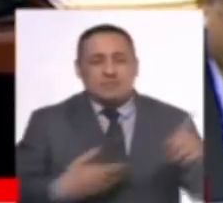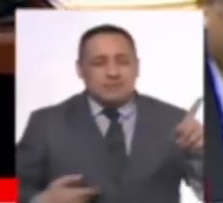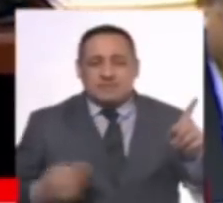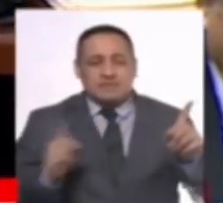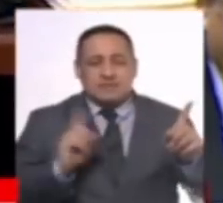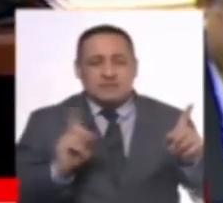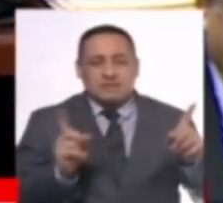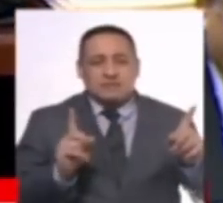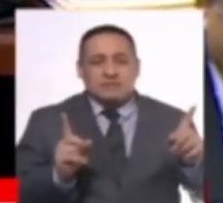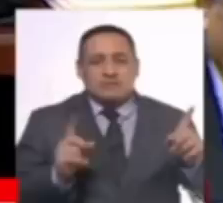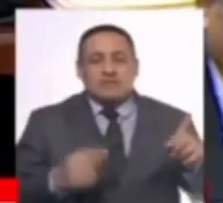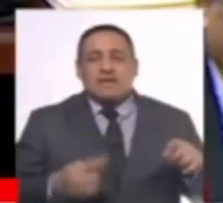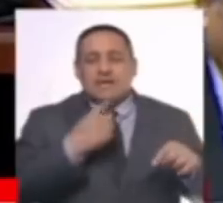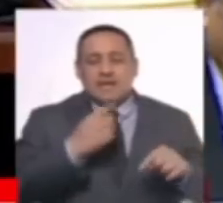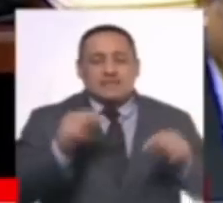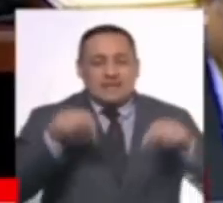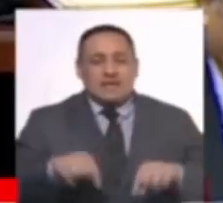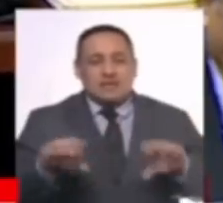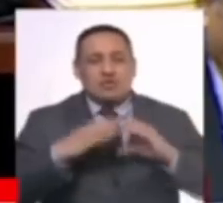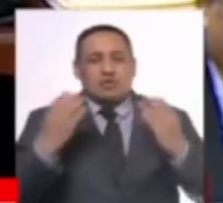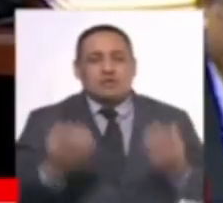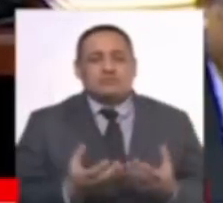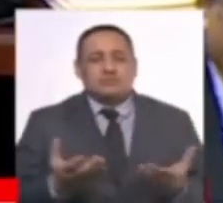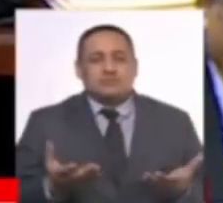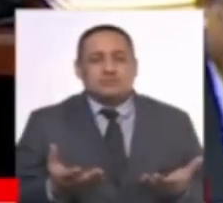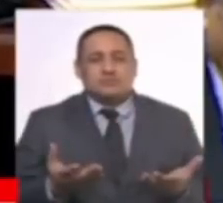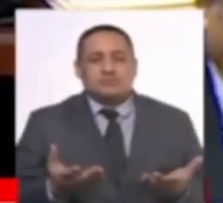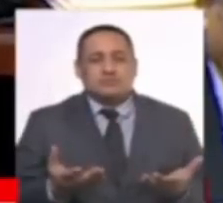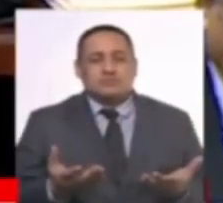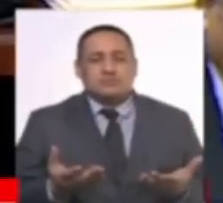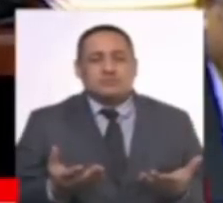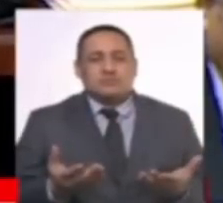República, es del Congreso de la República.